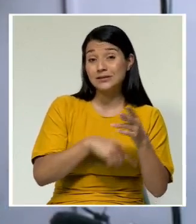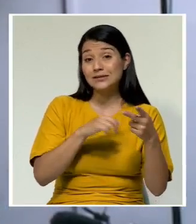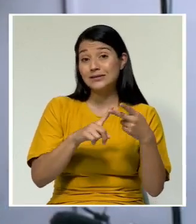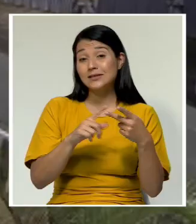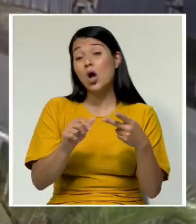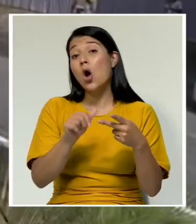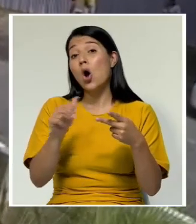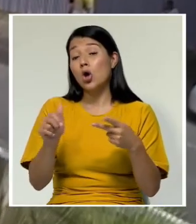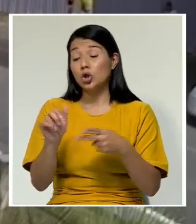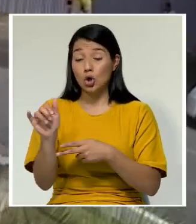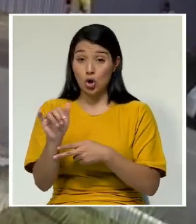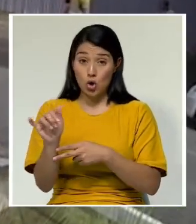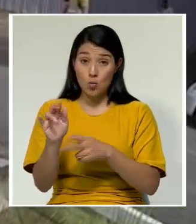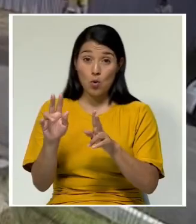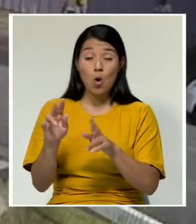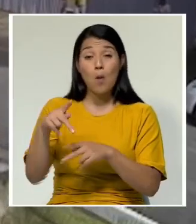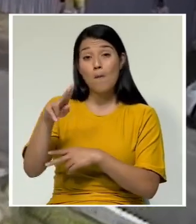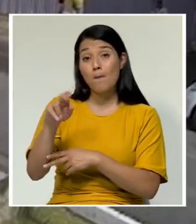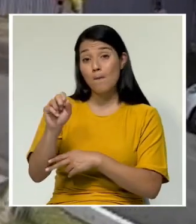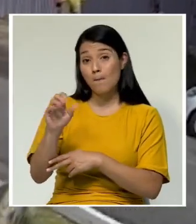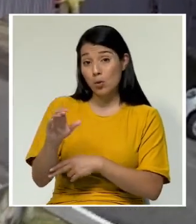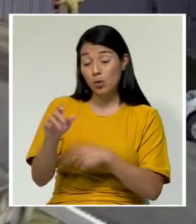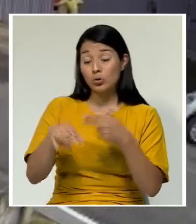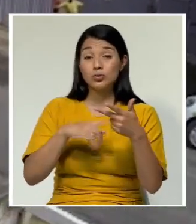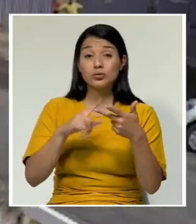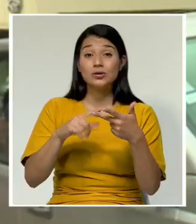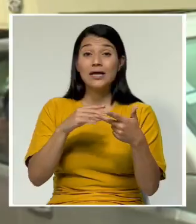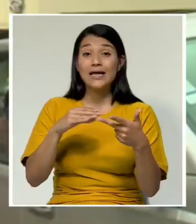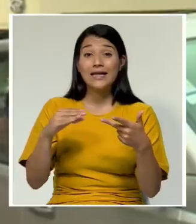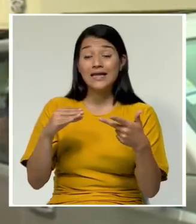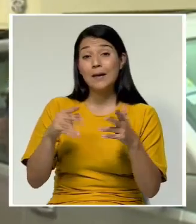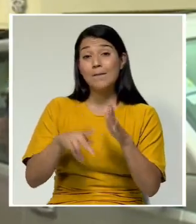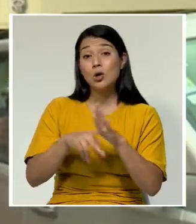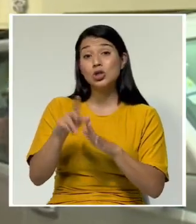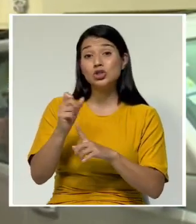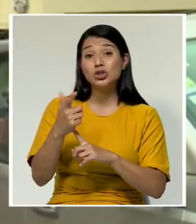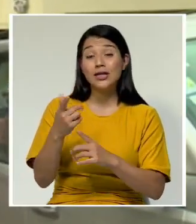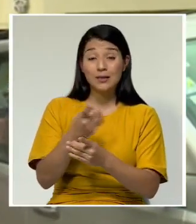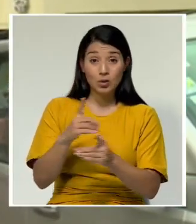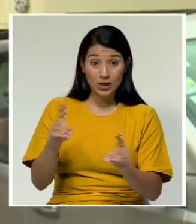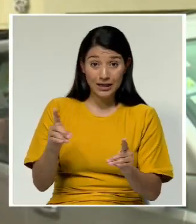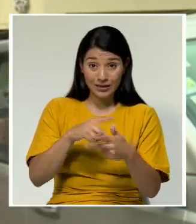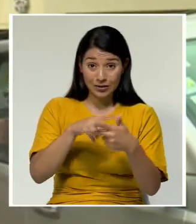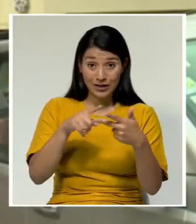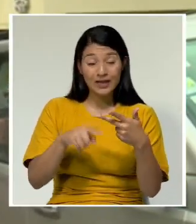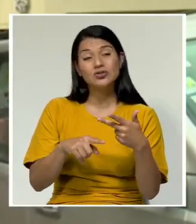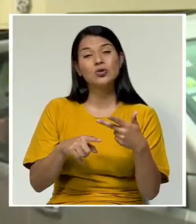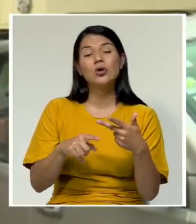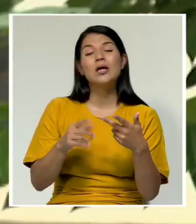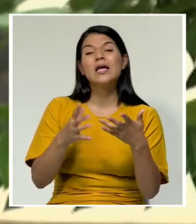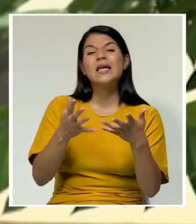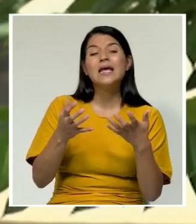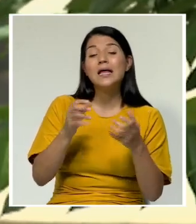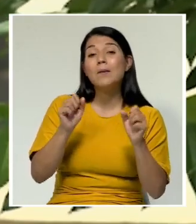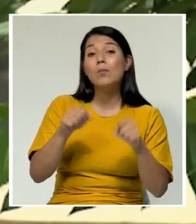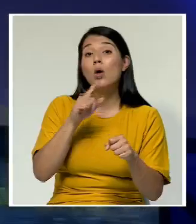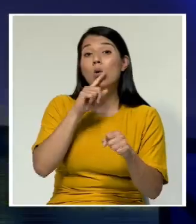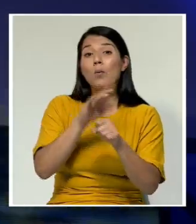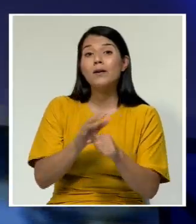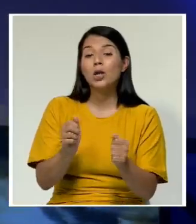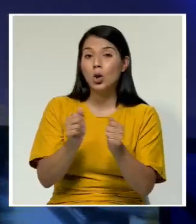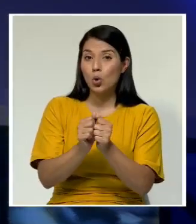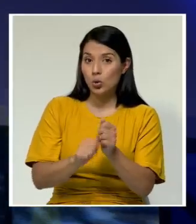que convertirse en un tema ideológico nada más de regla fiscal sí o no. Tiene que ser un tema de regla fiscal, ¿para qué? Lo que es una respuesta